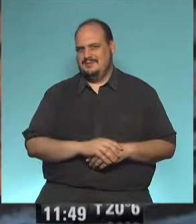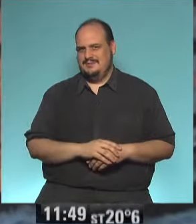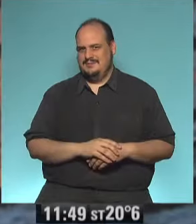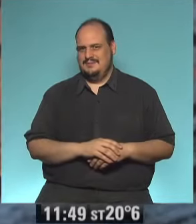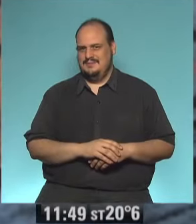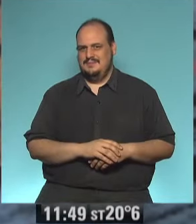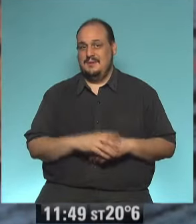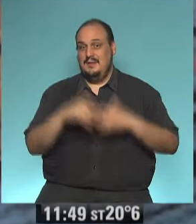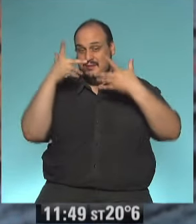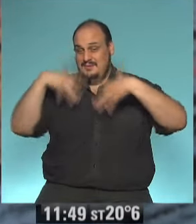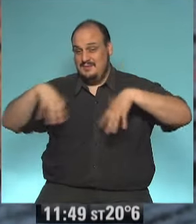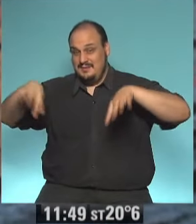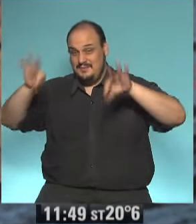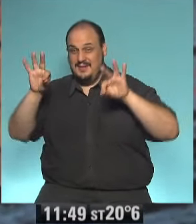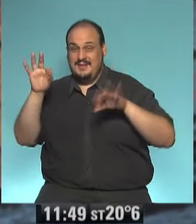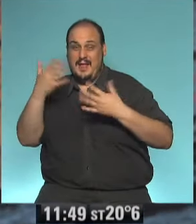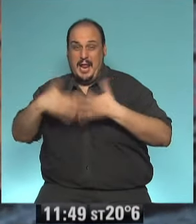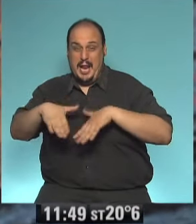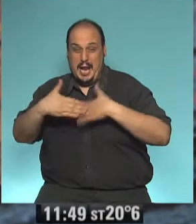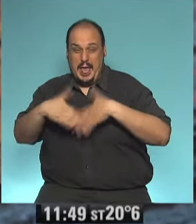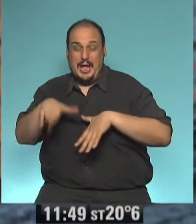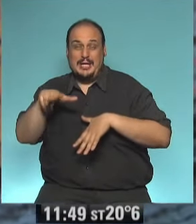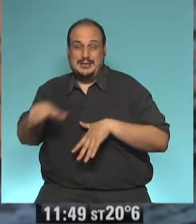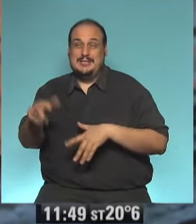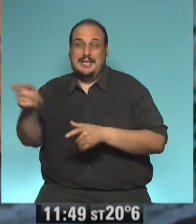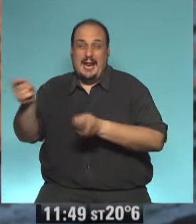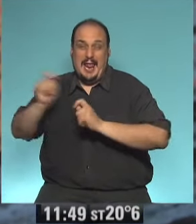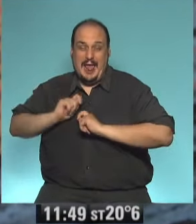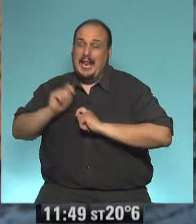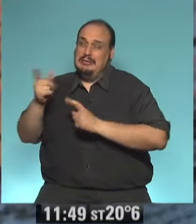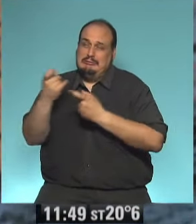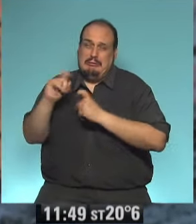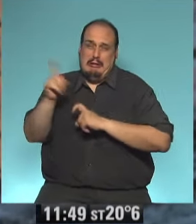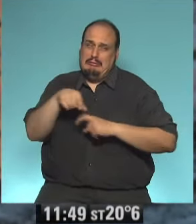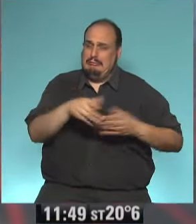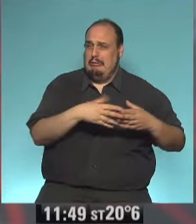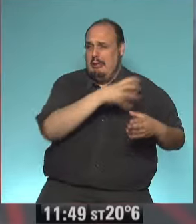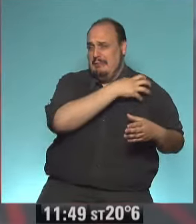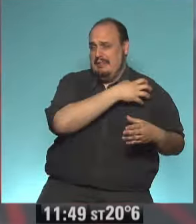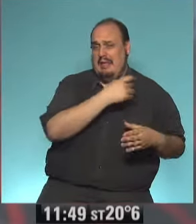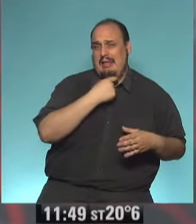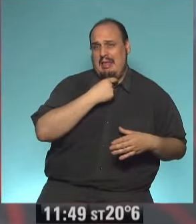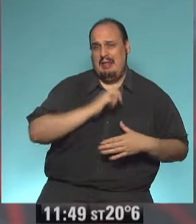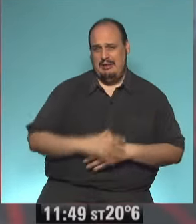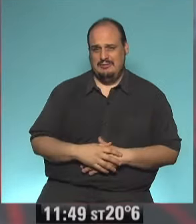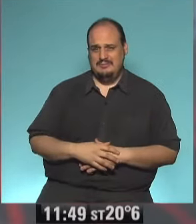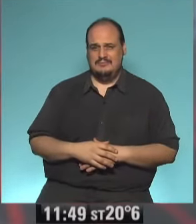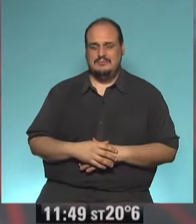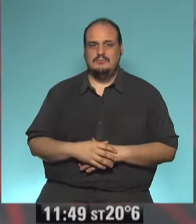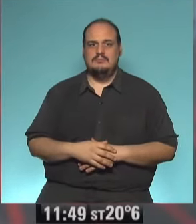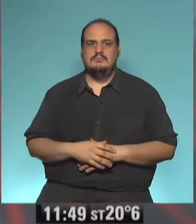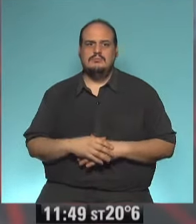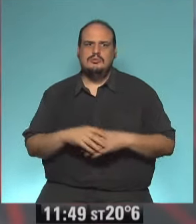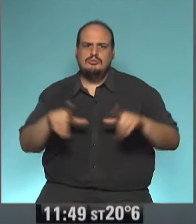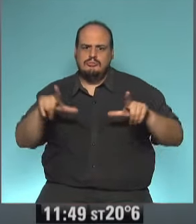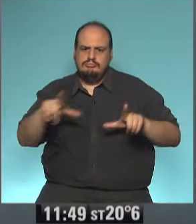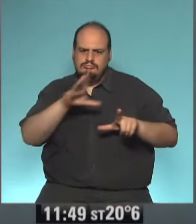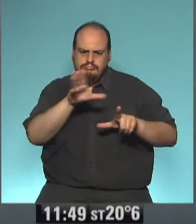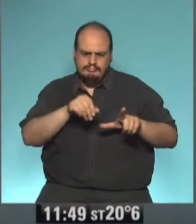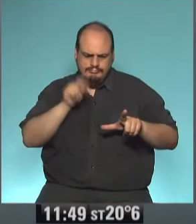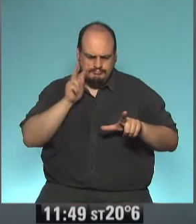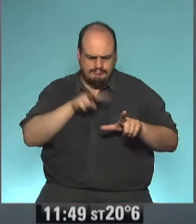De princesita rosada, ¿qué me quieres regalar? Estoy mirando en el mapa